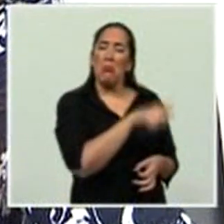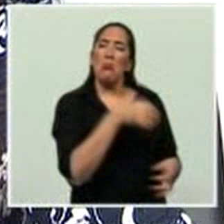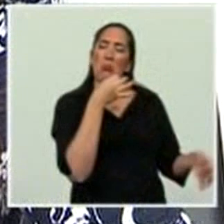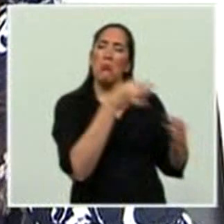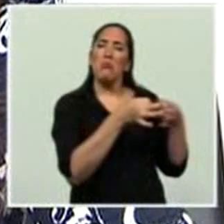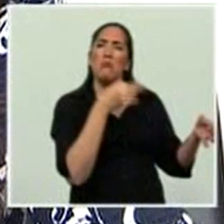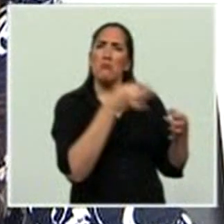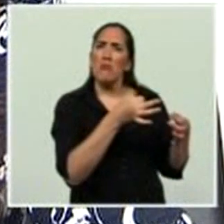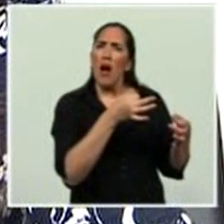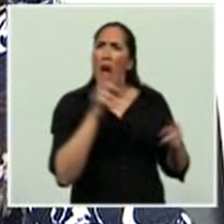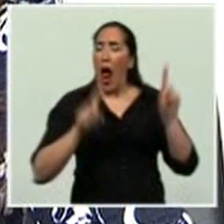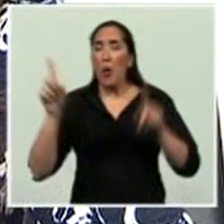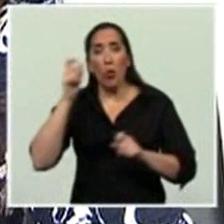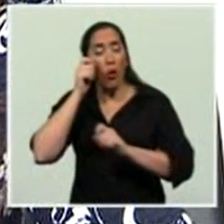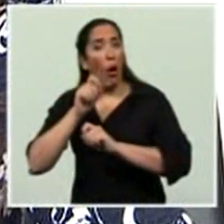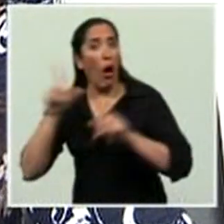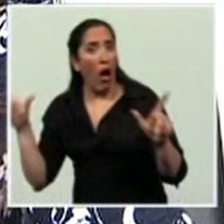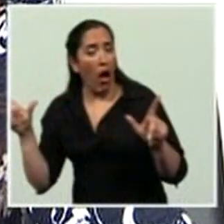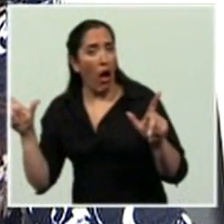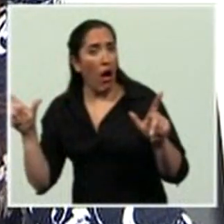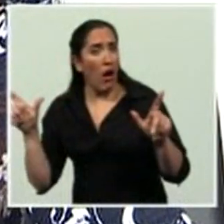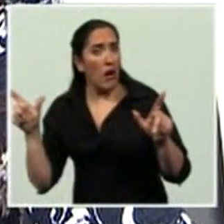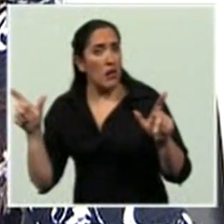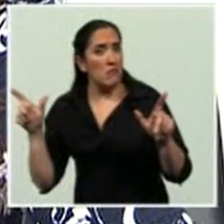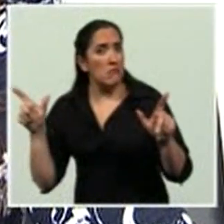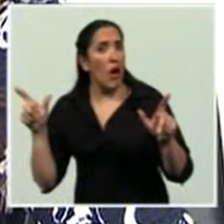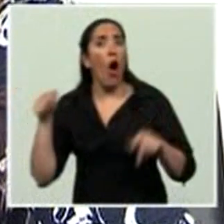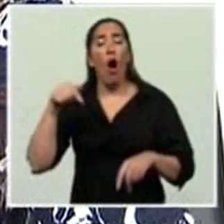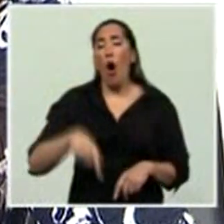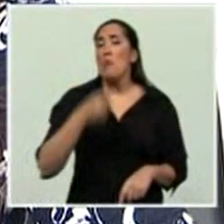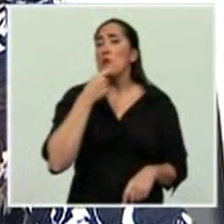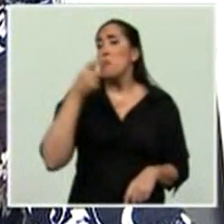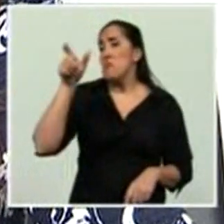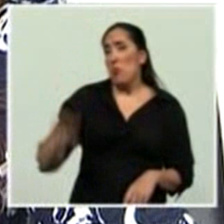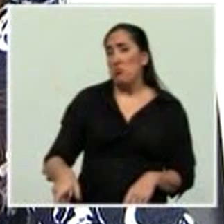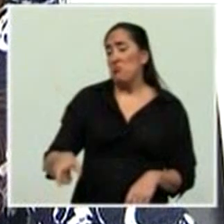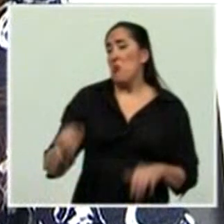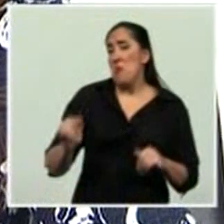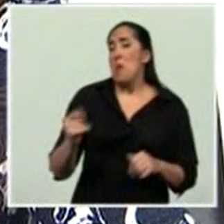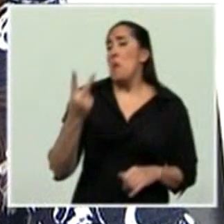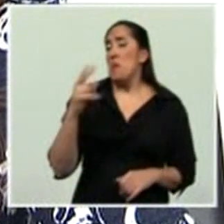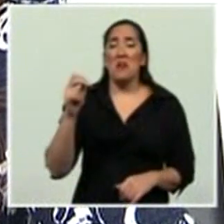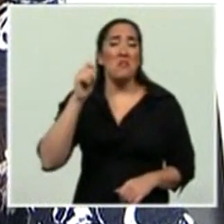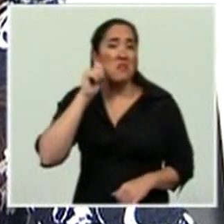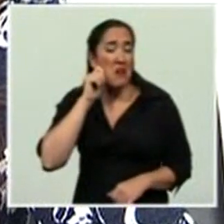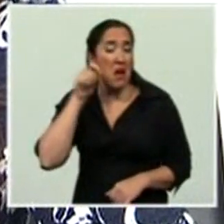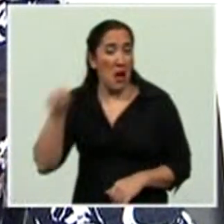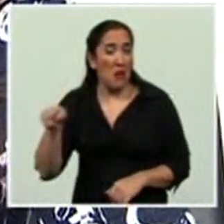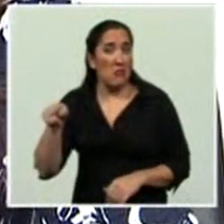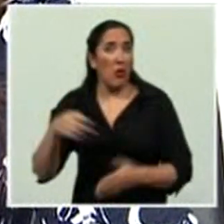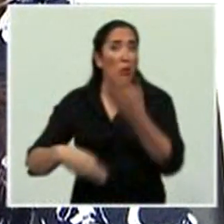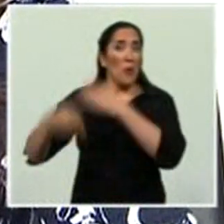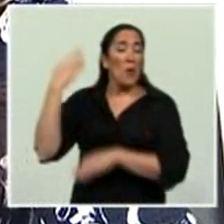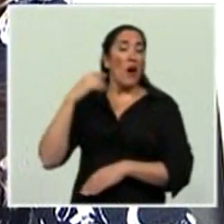sorprendan porque claro yo pensaba alguien que tenía que hoy tiene 20 años en el año